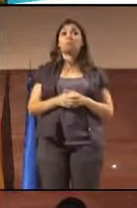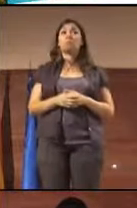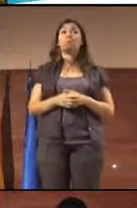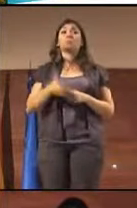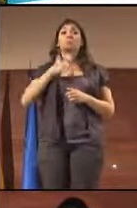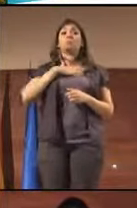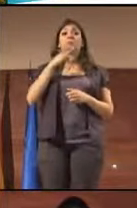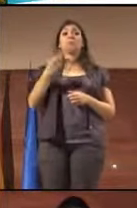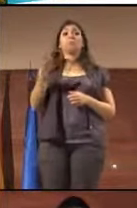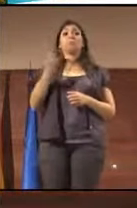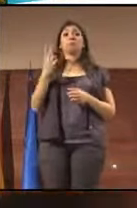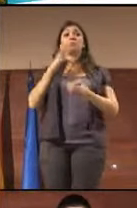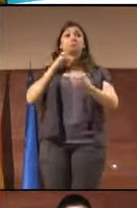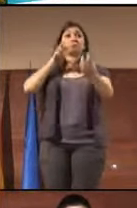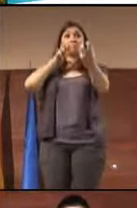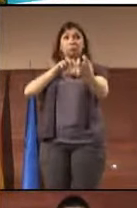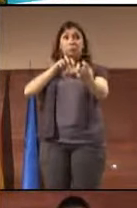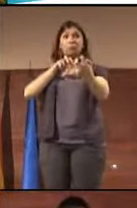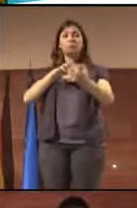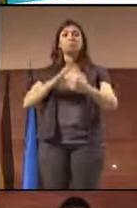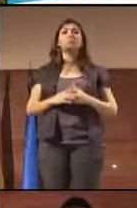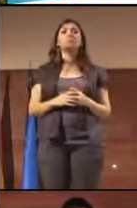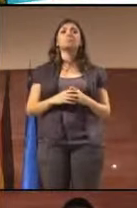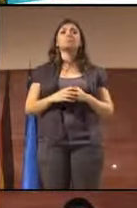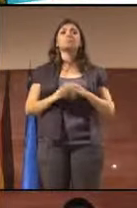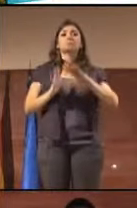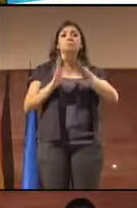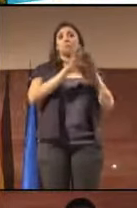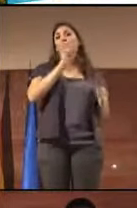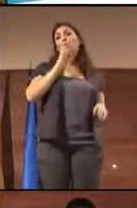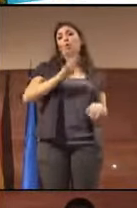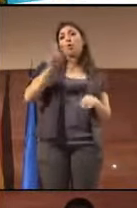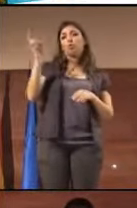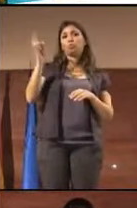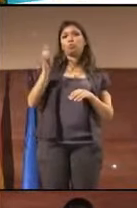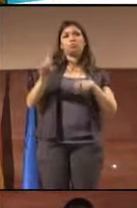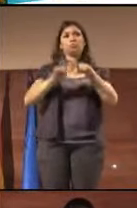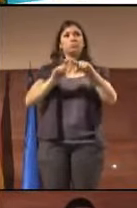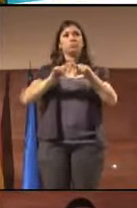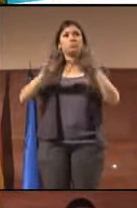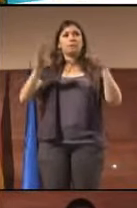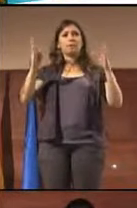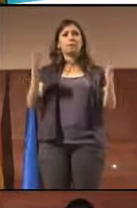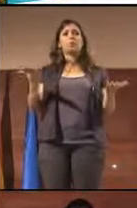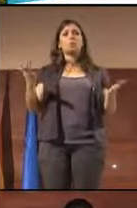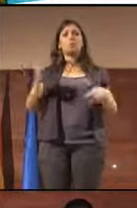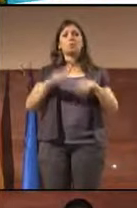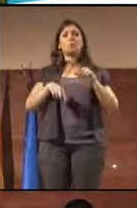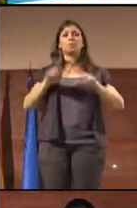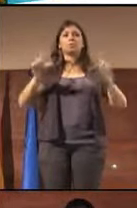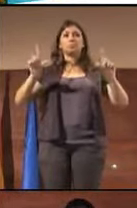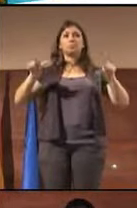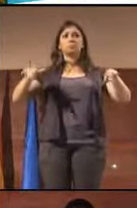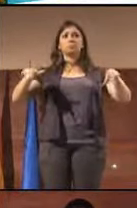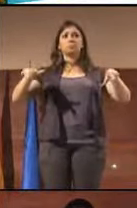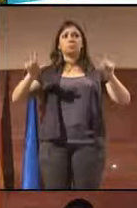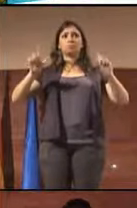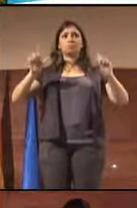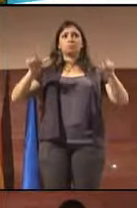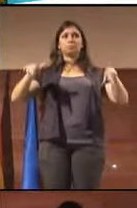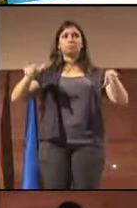Podemos hacer desde ambos lados. Otra de las opciones que nos dan este tipo de mesas es la inclinación de tablero. Podemos